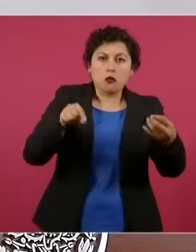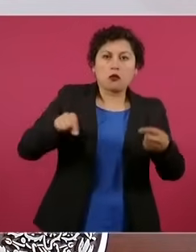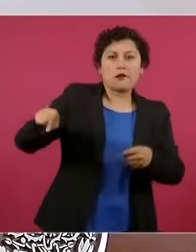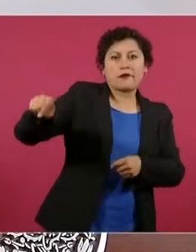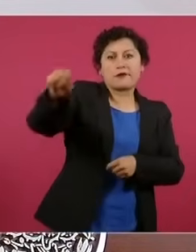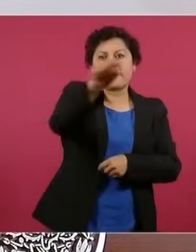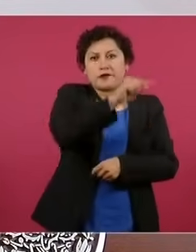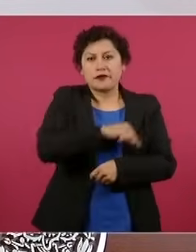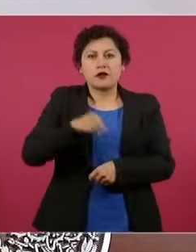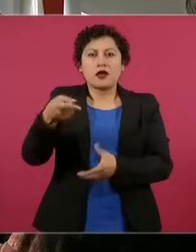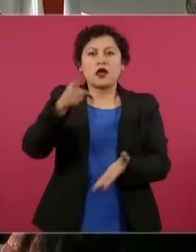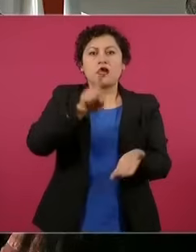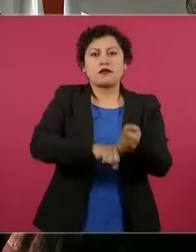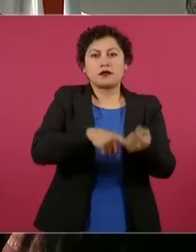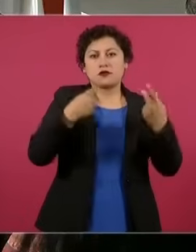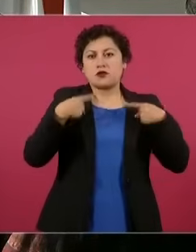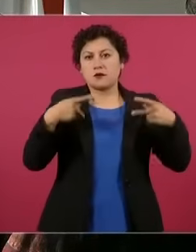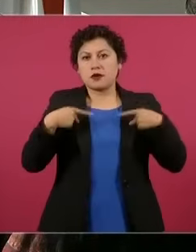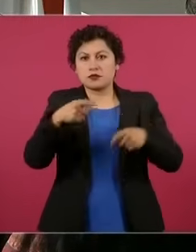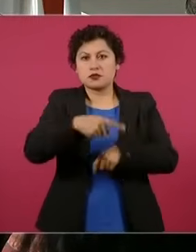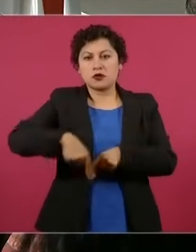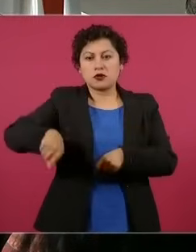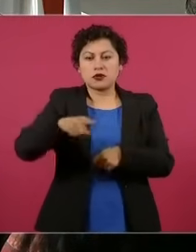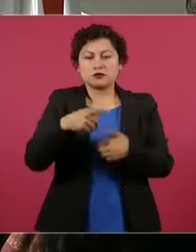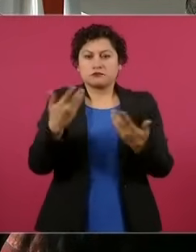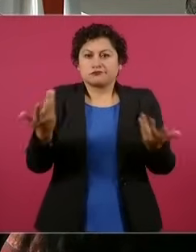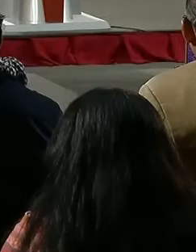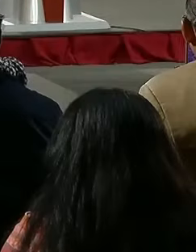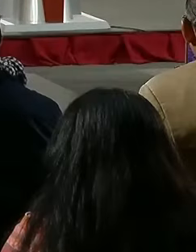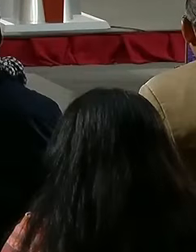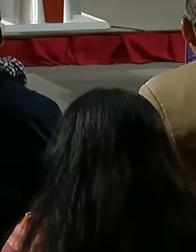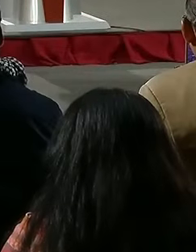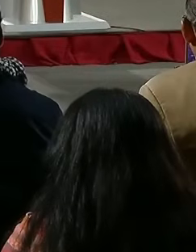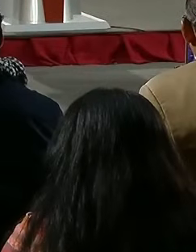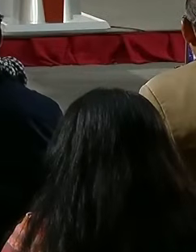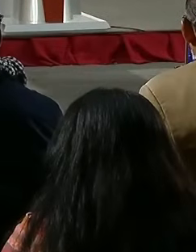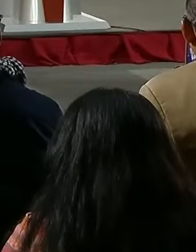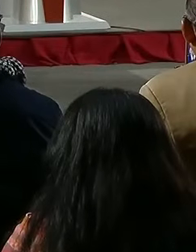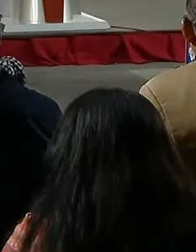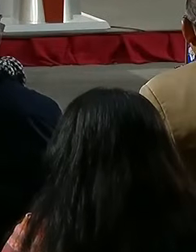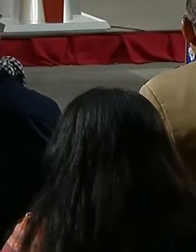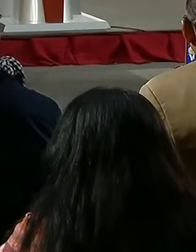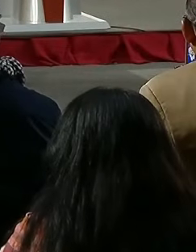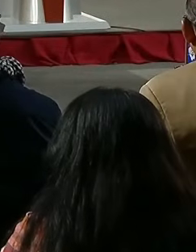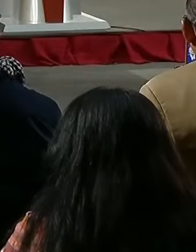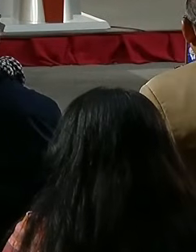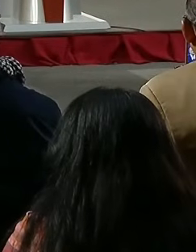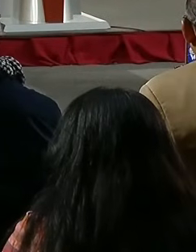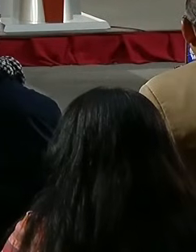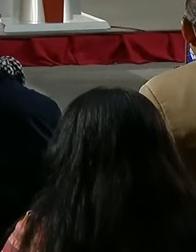con diplomáticos de todo tipo que cuestan muchísimo dinero